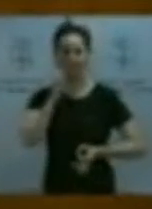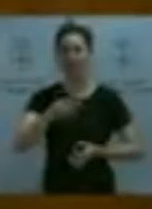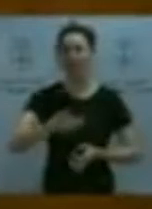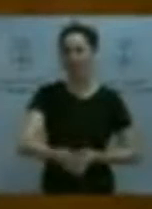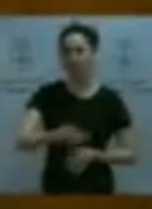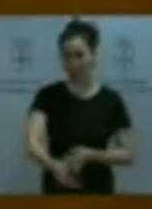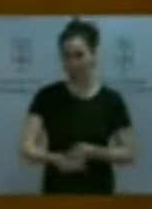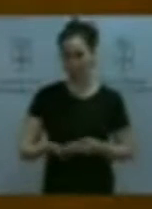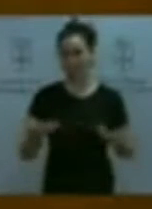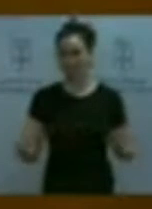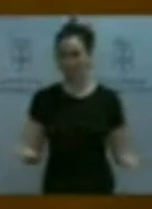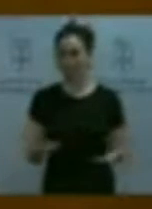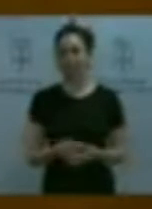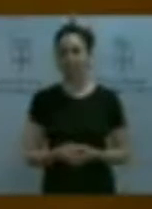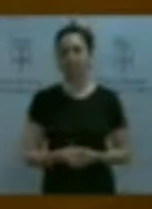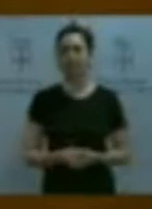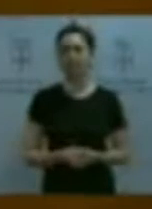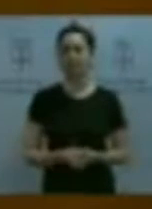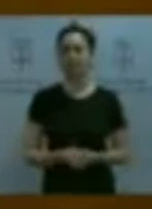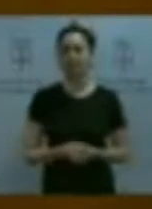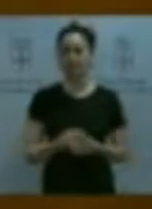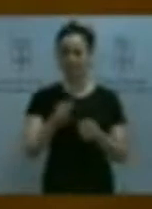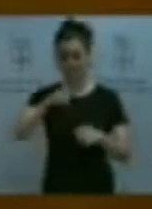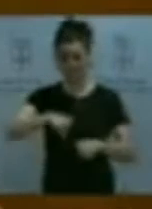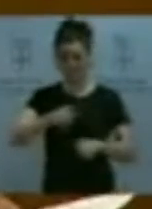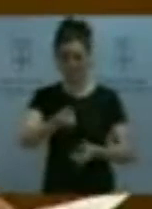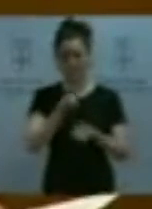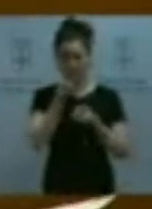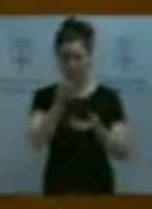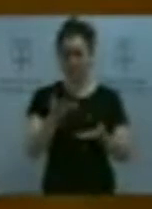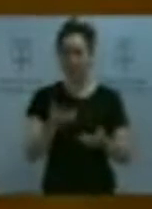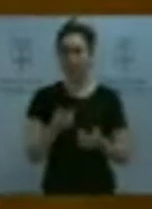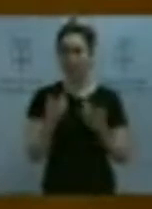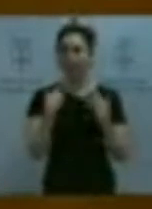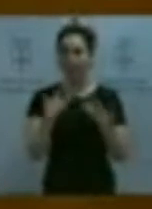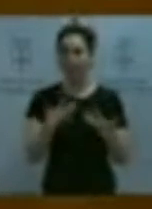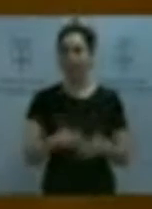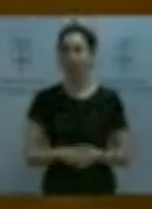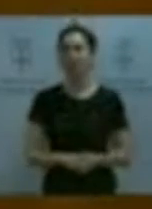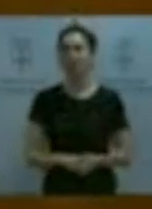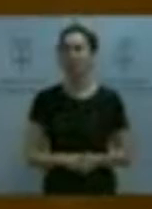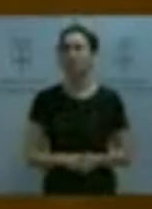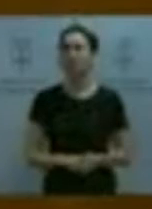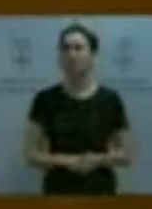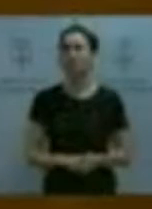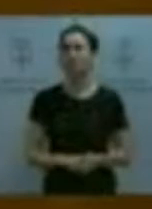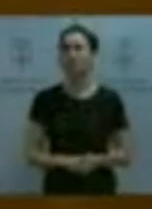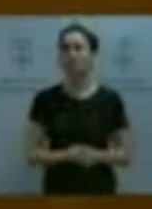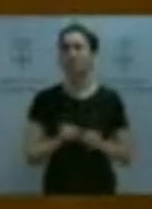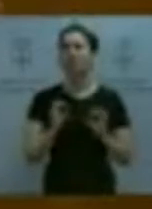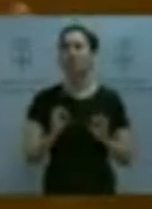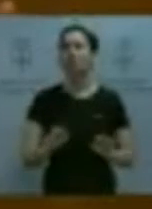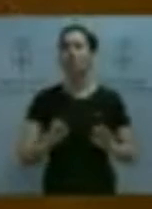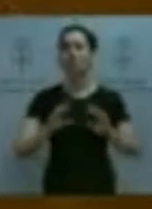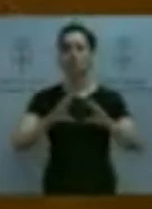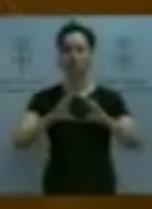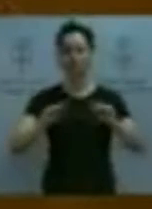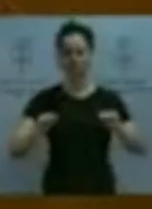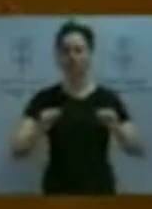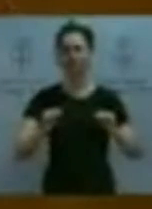noticia de hoy, se la digo de hoy mismo, una noticia de la Junta de Andalucía, que fíjese porque al principio empieza a explicar muchas cosas, y le voy a poner Andalucía como